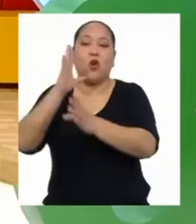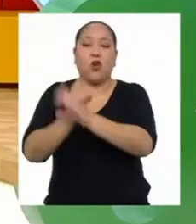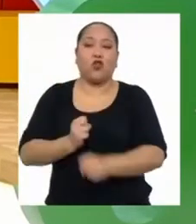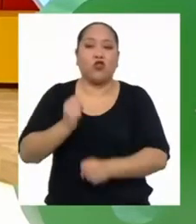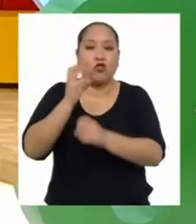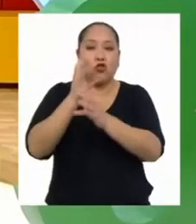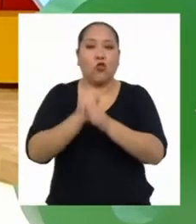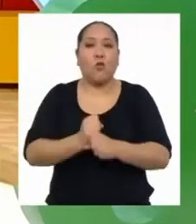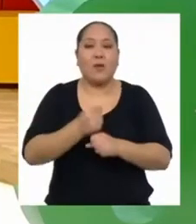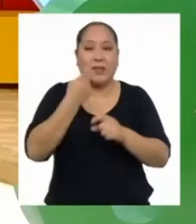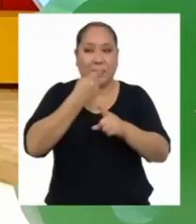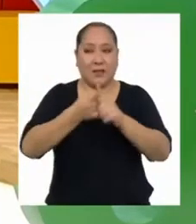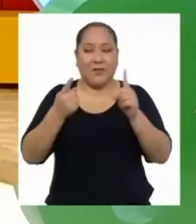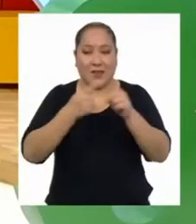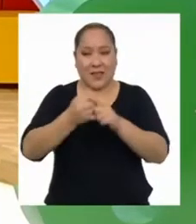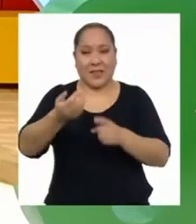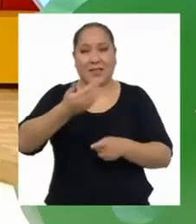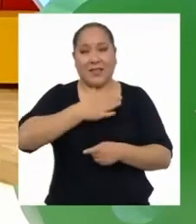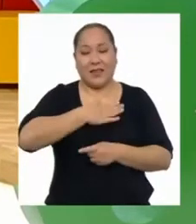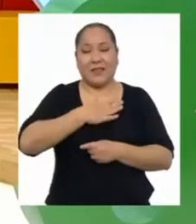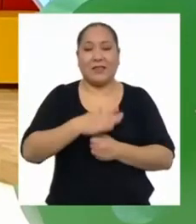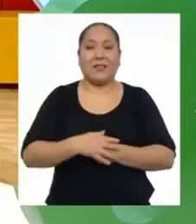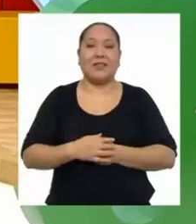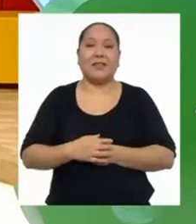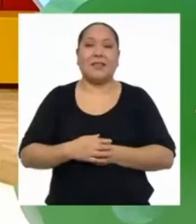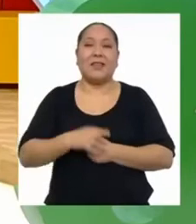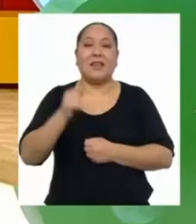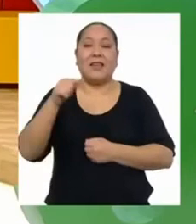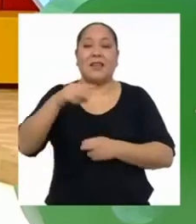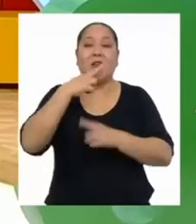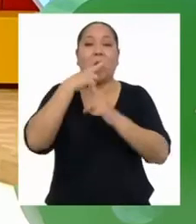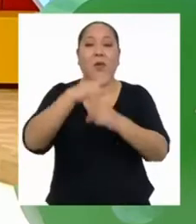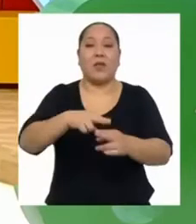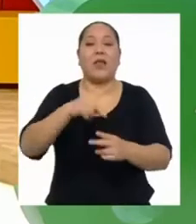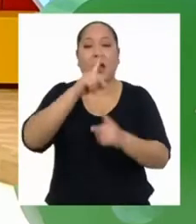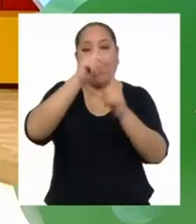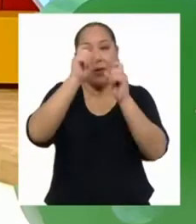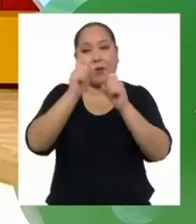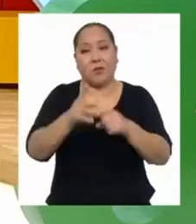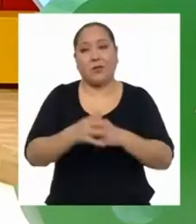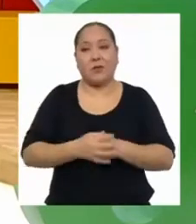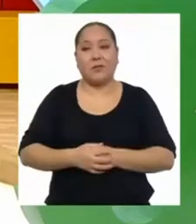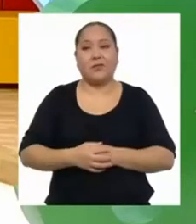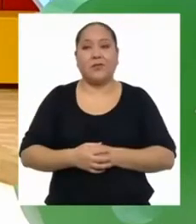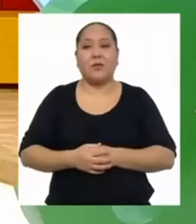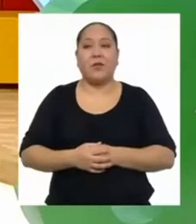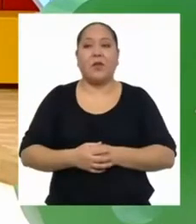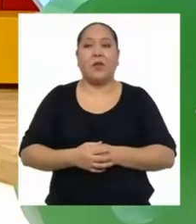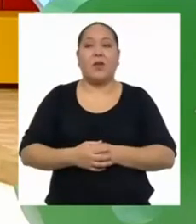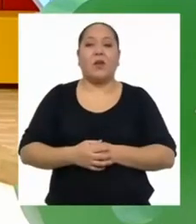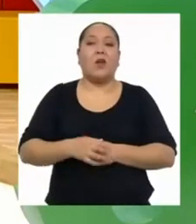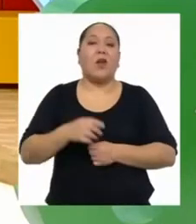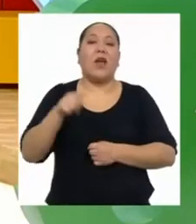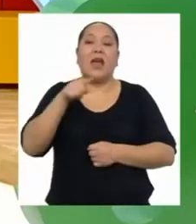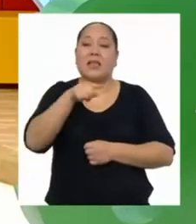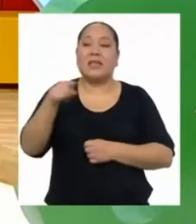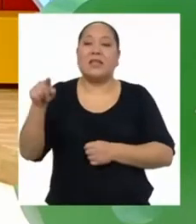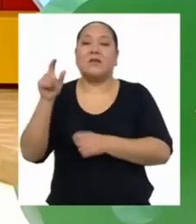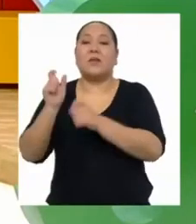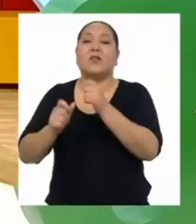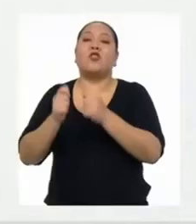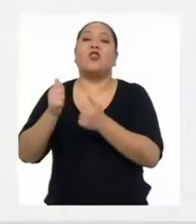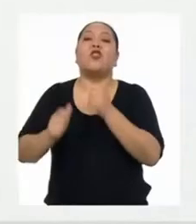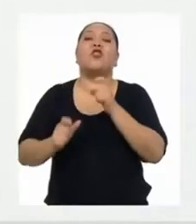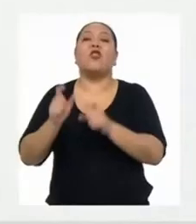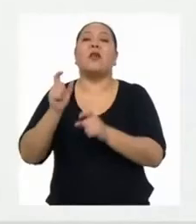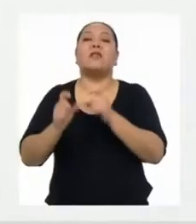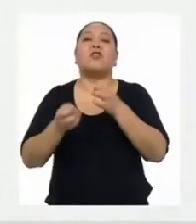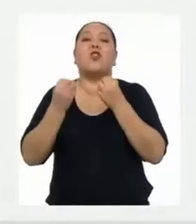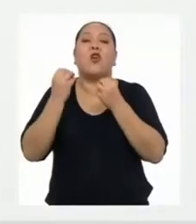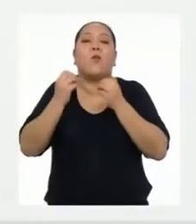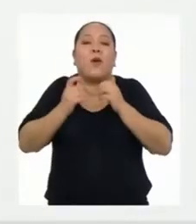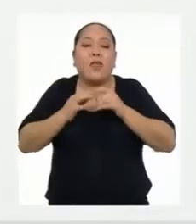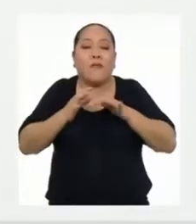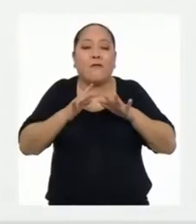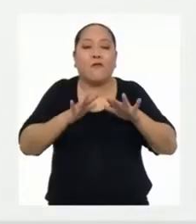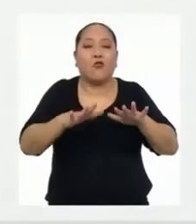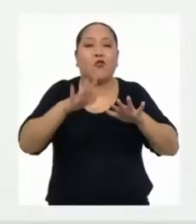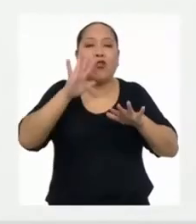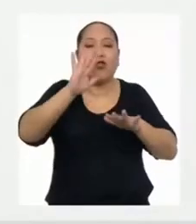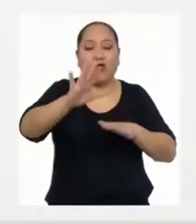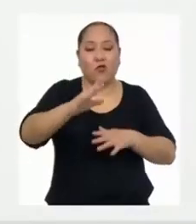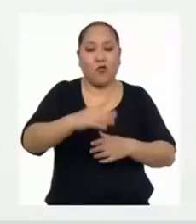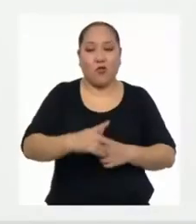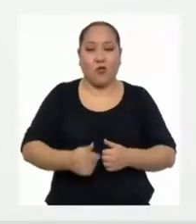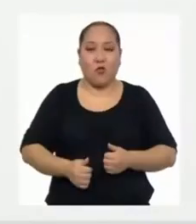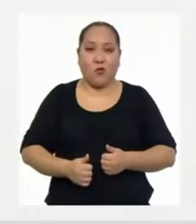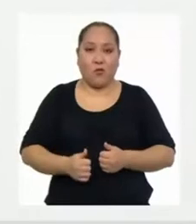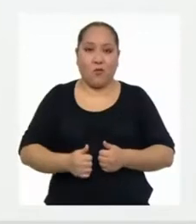a las nuestras. Y responder a la pregunta, ¿de qué manera han influido en nuestras vidas? Sí lo vi y tengo